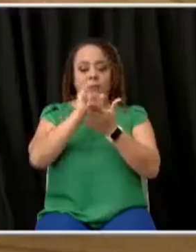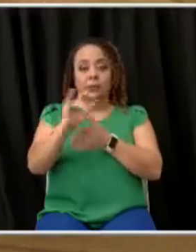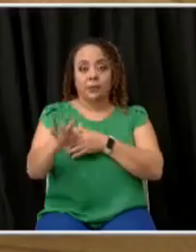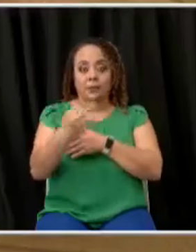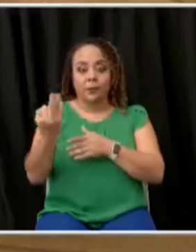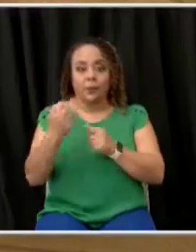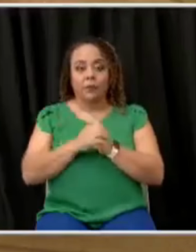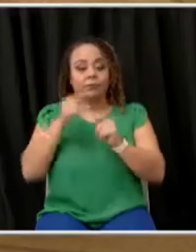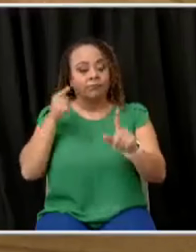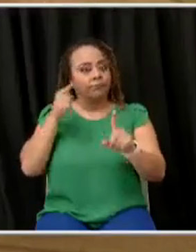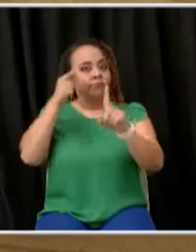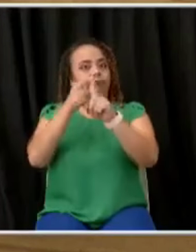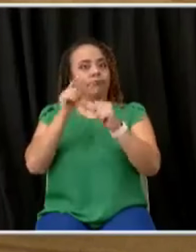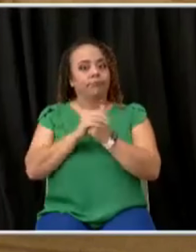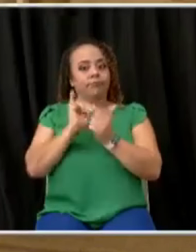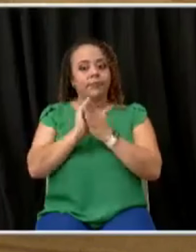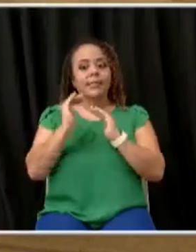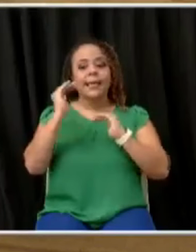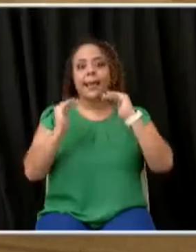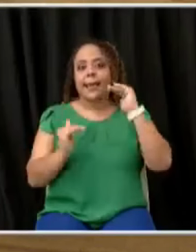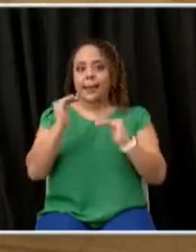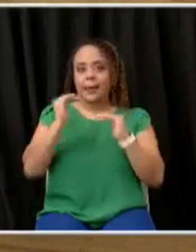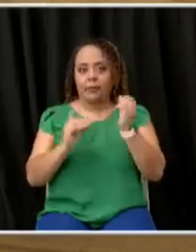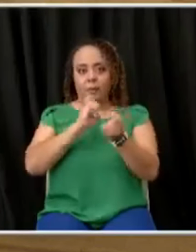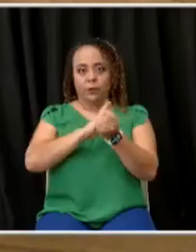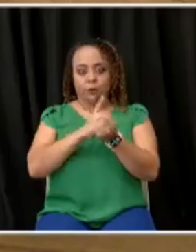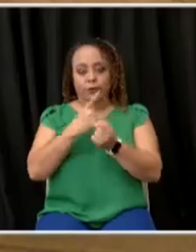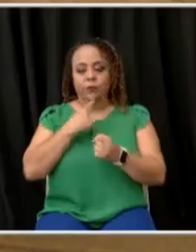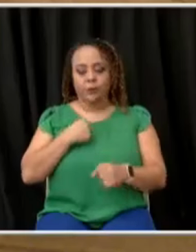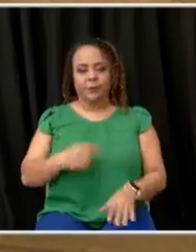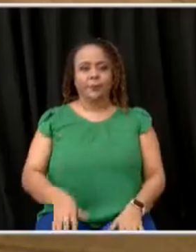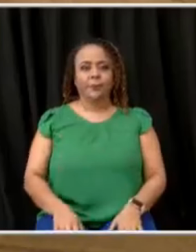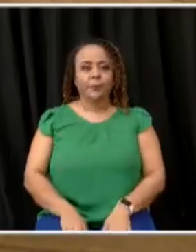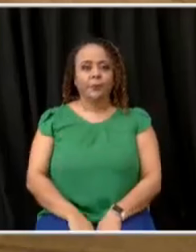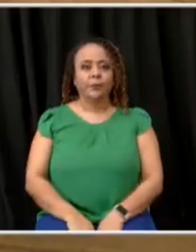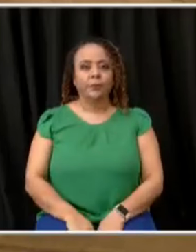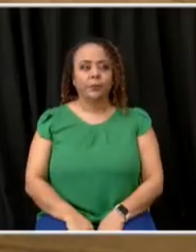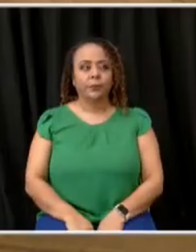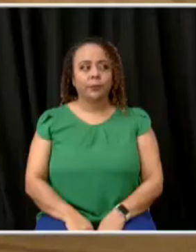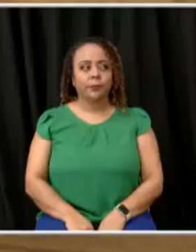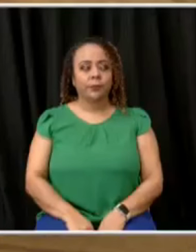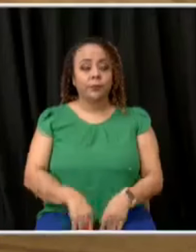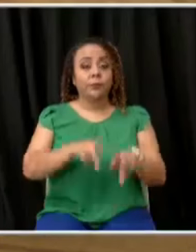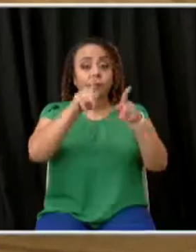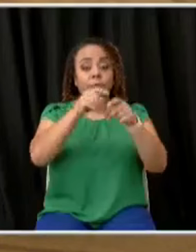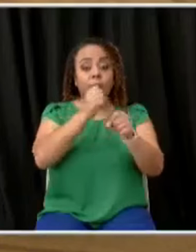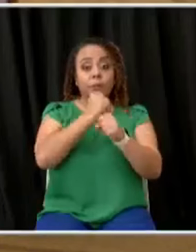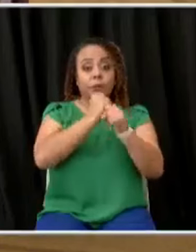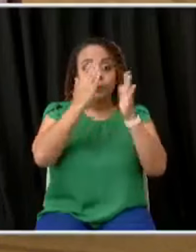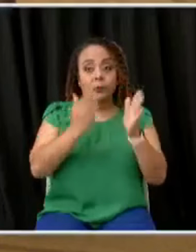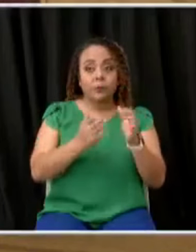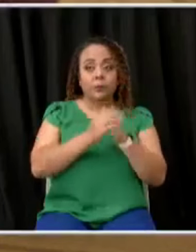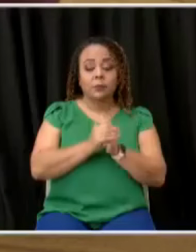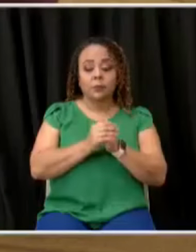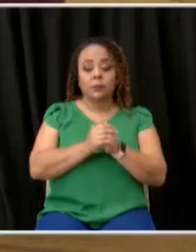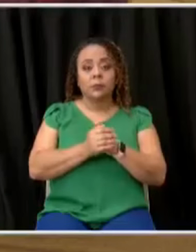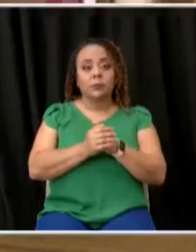forma buscamos este equilibrio que el doctor nos está señalando. Persona trabajadora